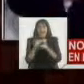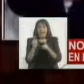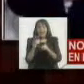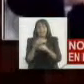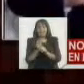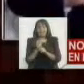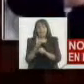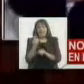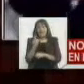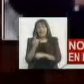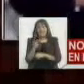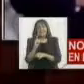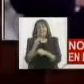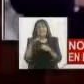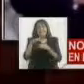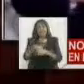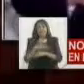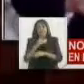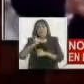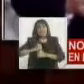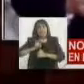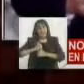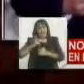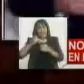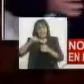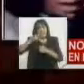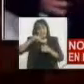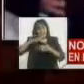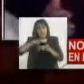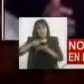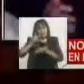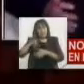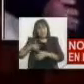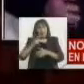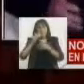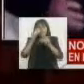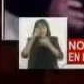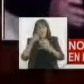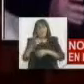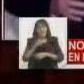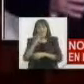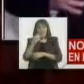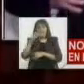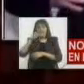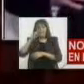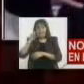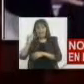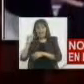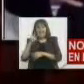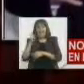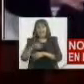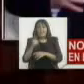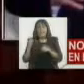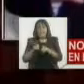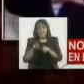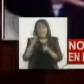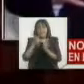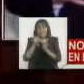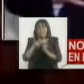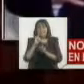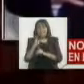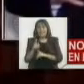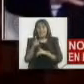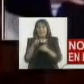haciendo énfasis en la invasión militar y también en el daño ambiental. Luego en el reporte de Ramsar, donde hacía énfasis en el